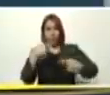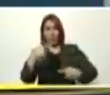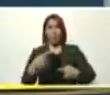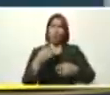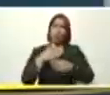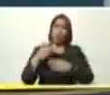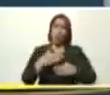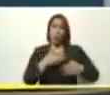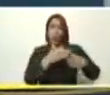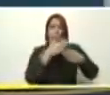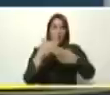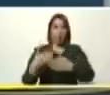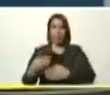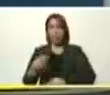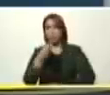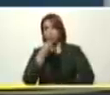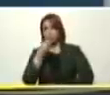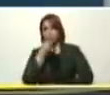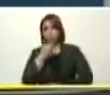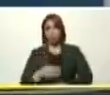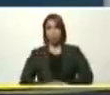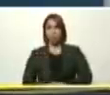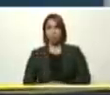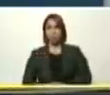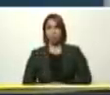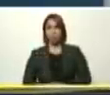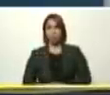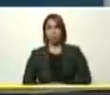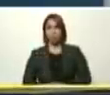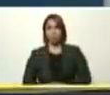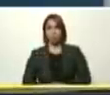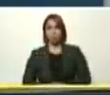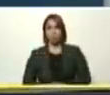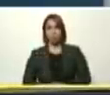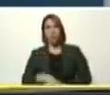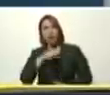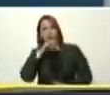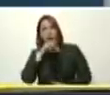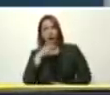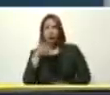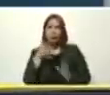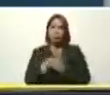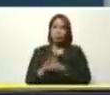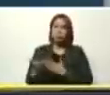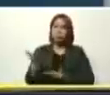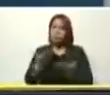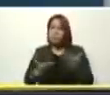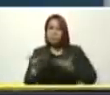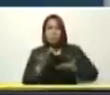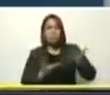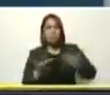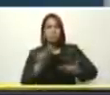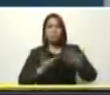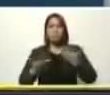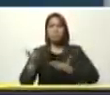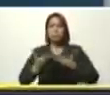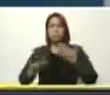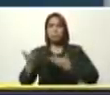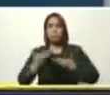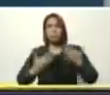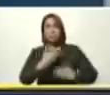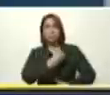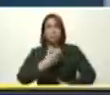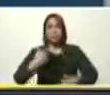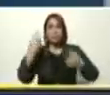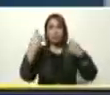compartir una cena para ir hablando, intercambiando. Quiero que esta